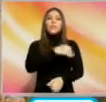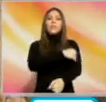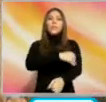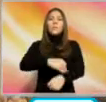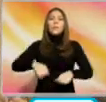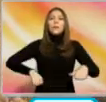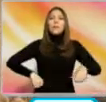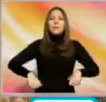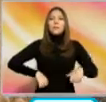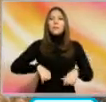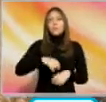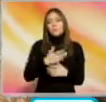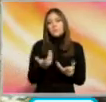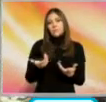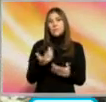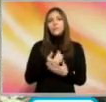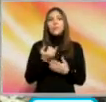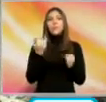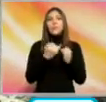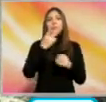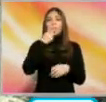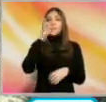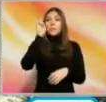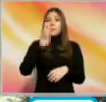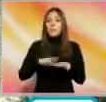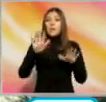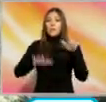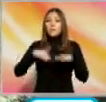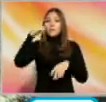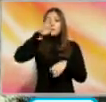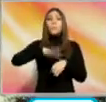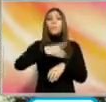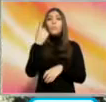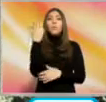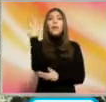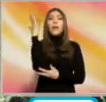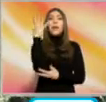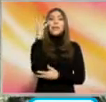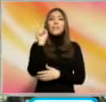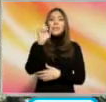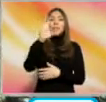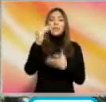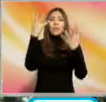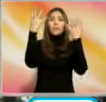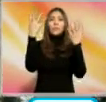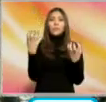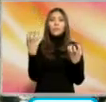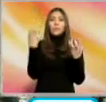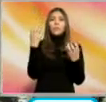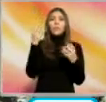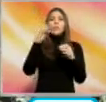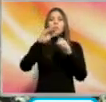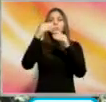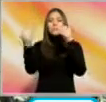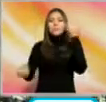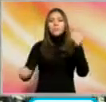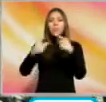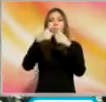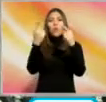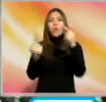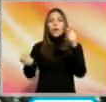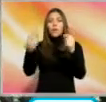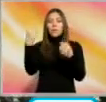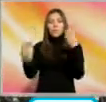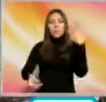Nosotros lo hacemos, Sí. a ver, es una lata, porque ya los árboles secos se deshojan, manchas por todos lados, tienes que poner un tapete, un cartón